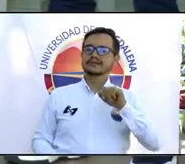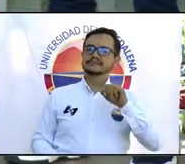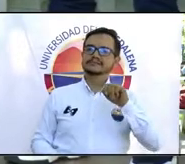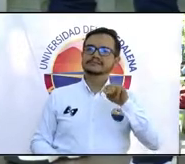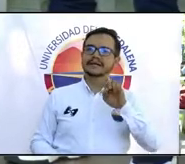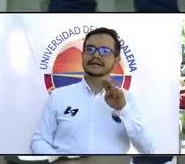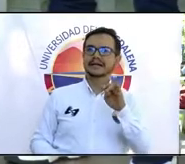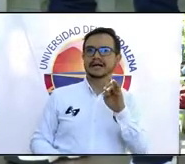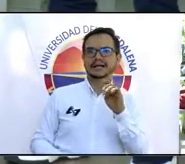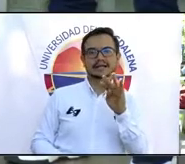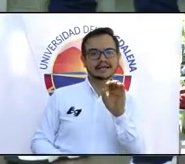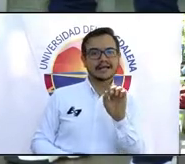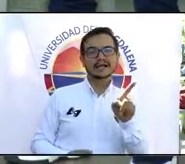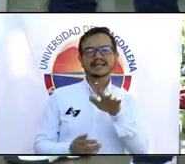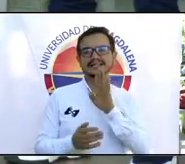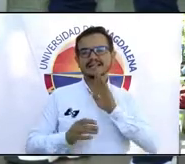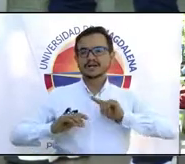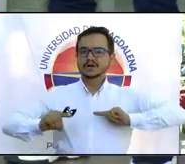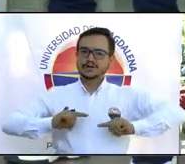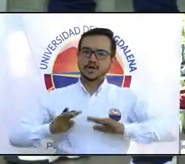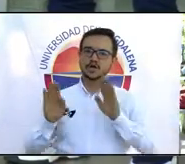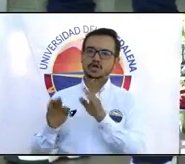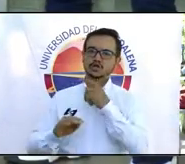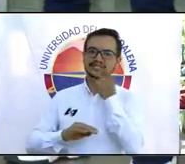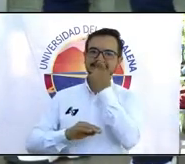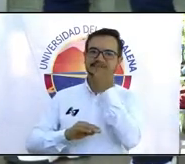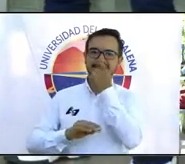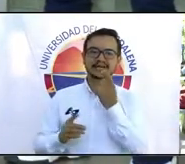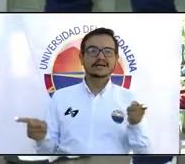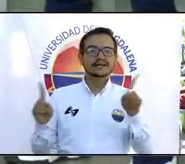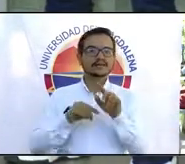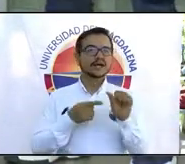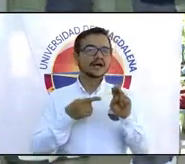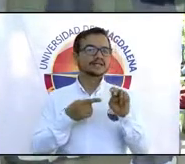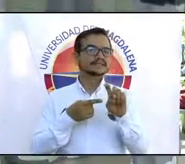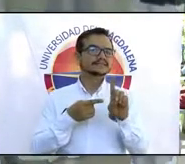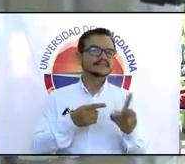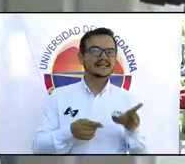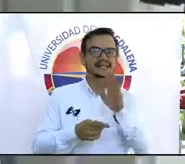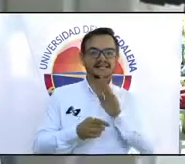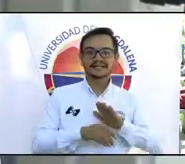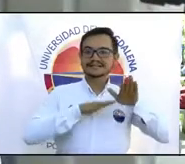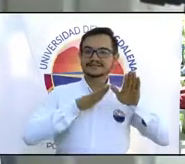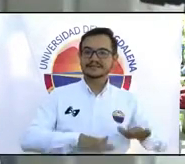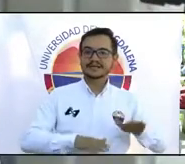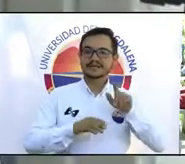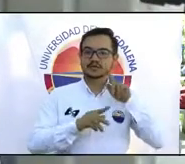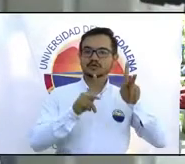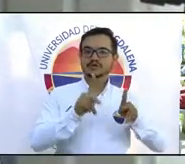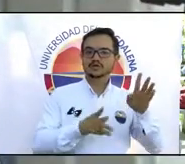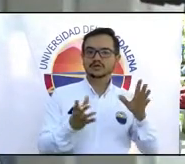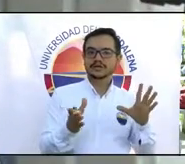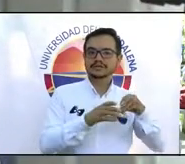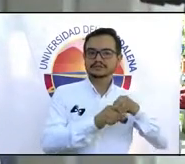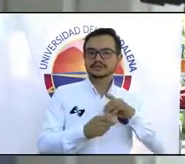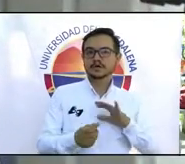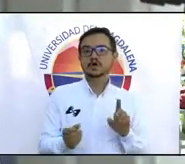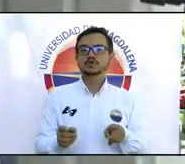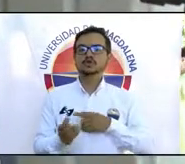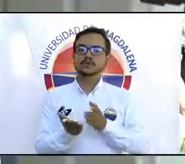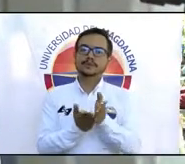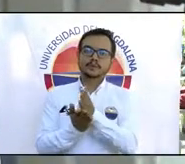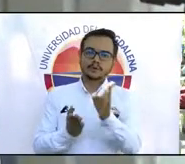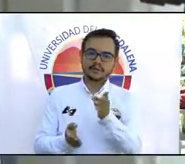administrativa de la Clínica Odontológica, a Andrés Felipe Barros Cano, representante de los estudiantes ante el Consejo de Programa de